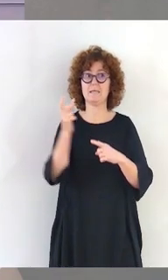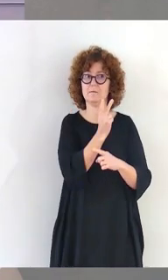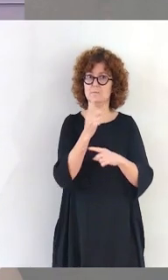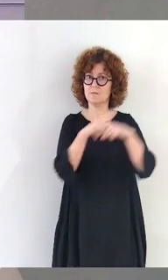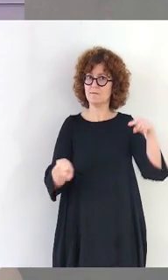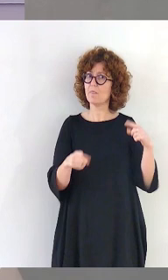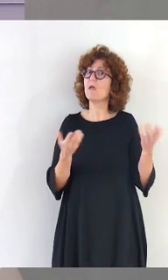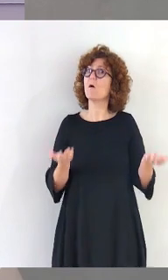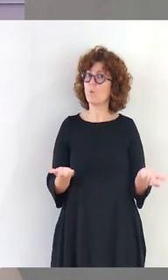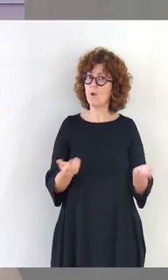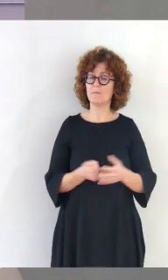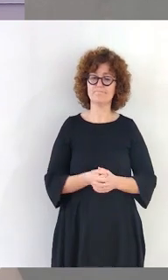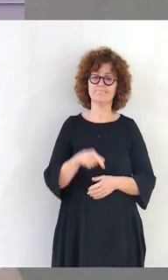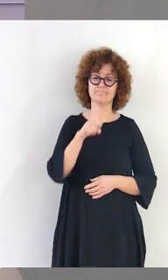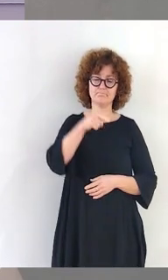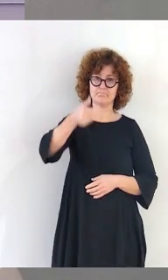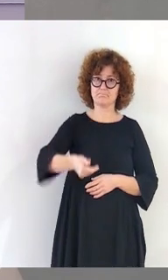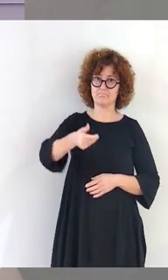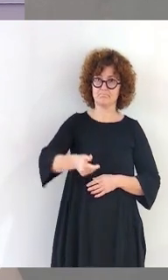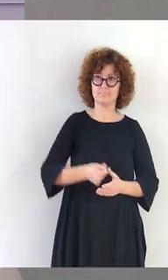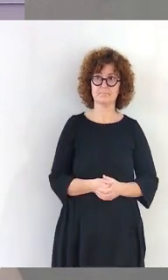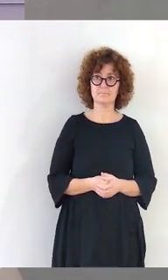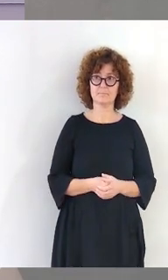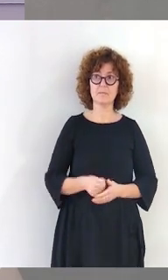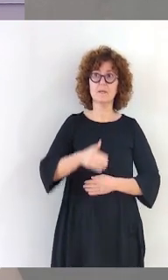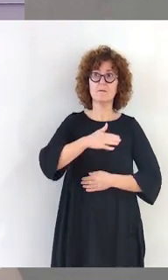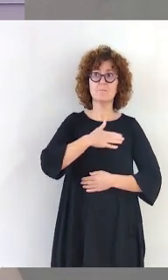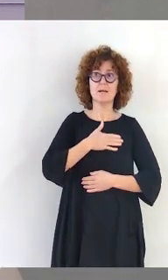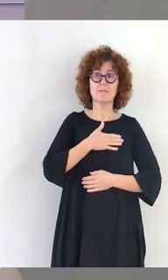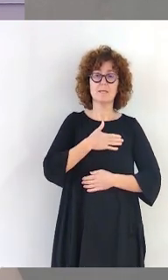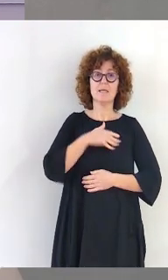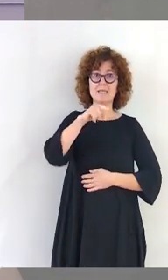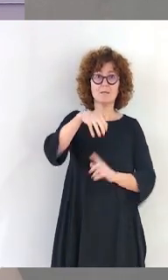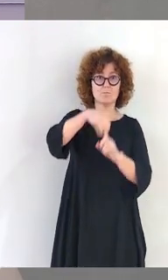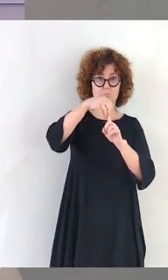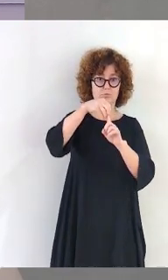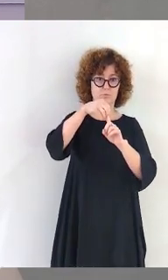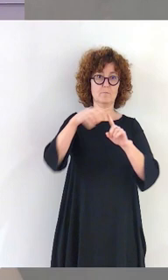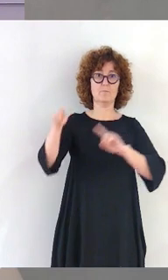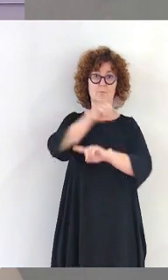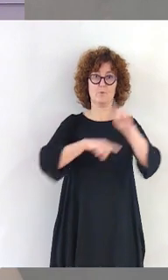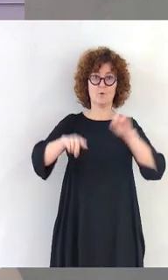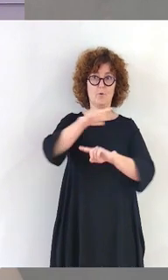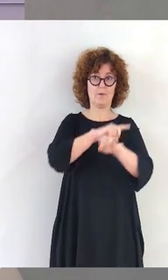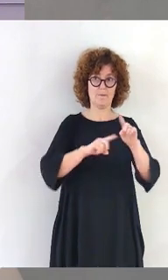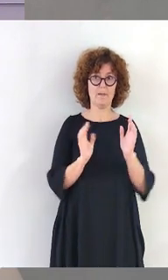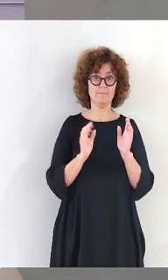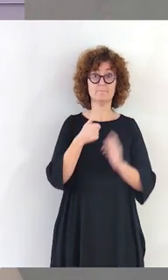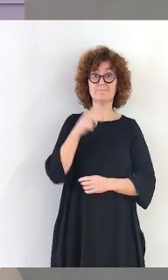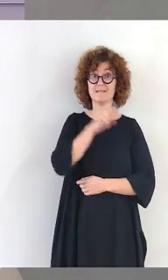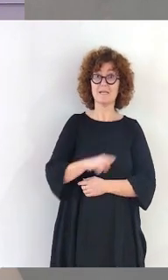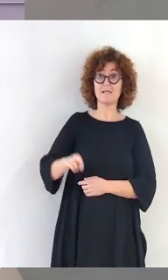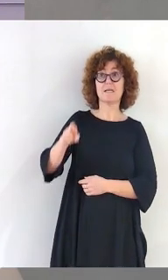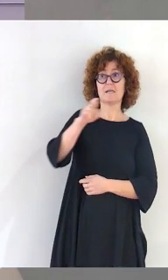eh y y y para mí estamos en el corazón del problema y soy muy consciente que estoy hablando insisto en la sede de la Cruz